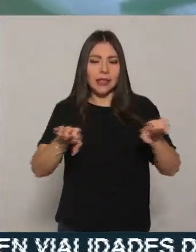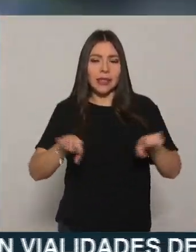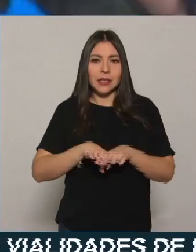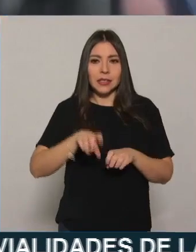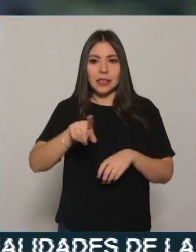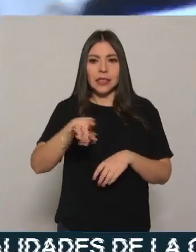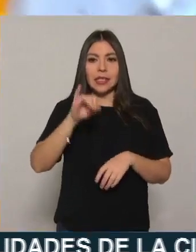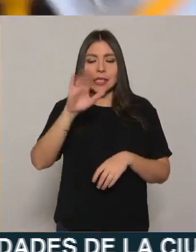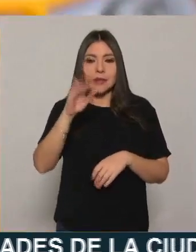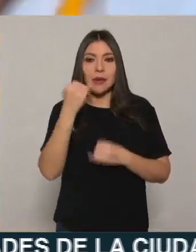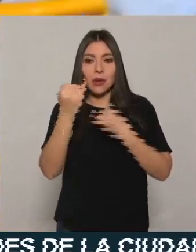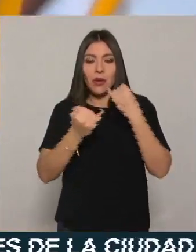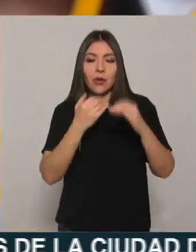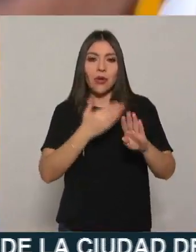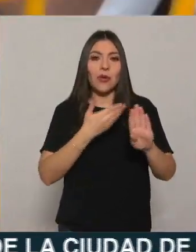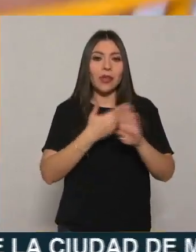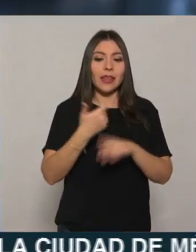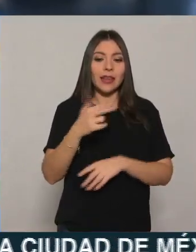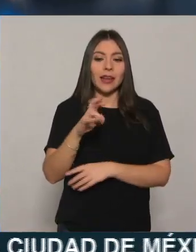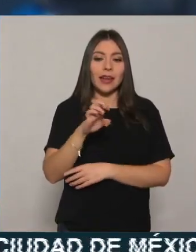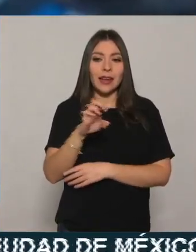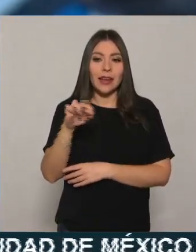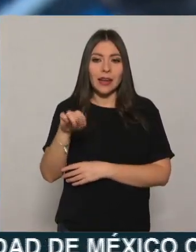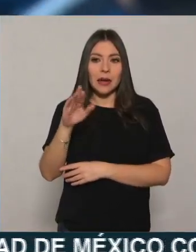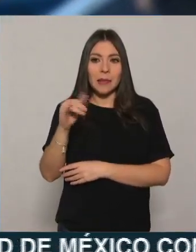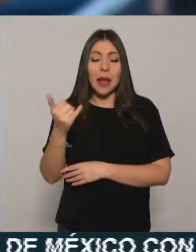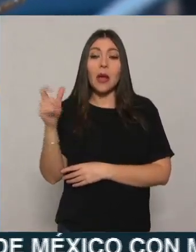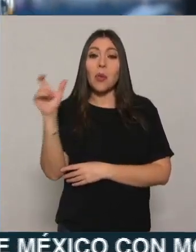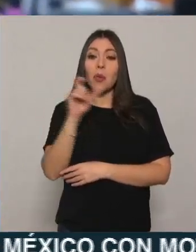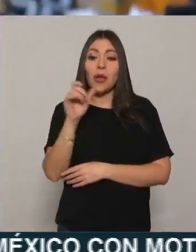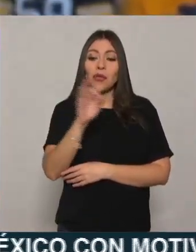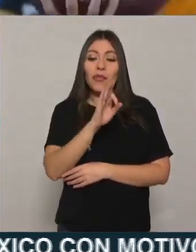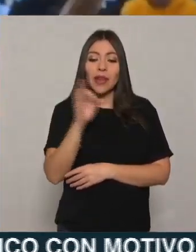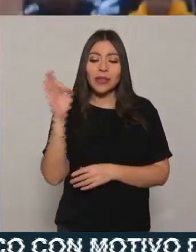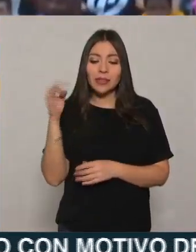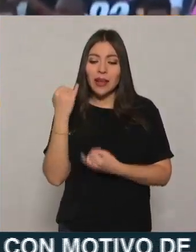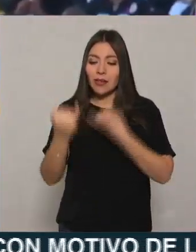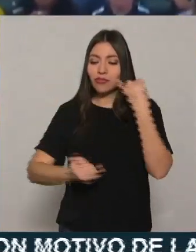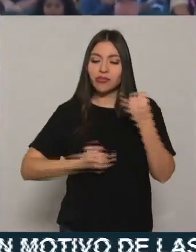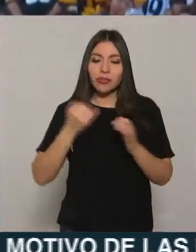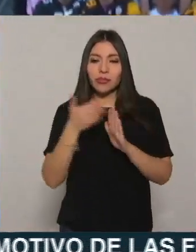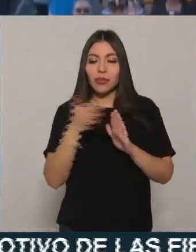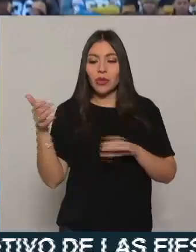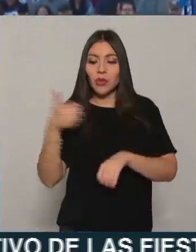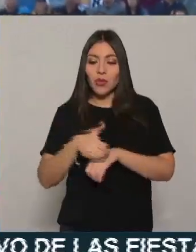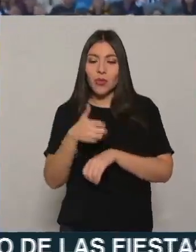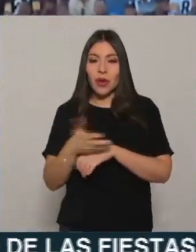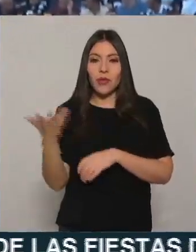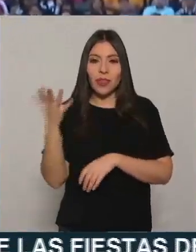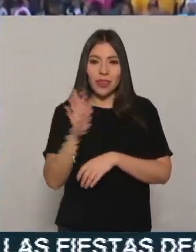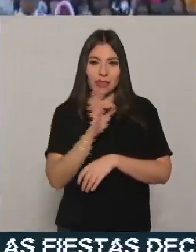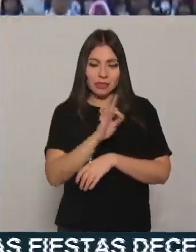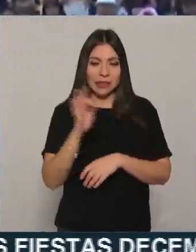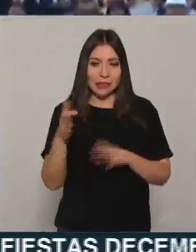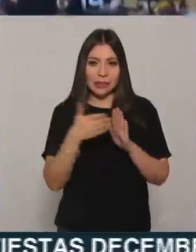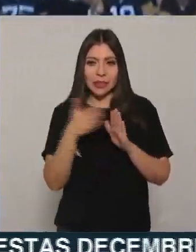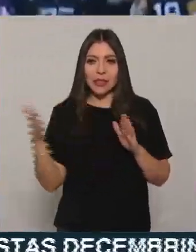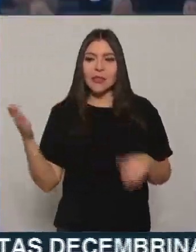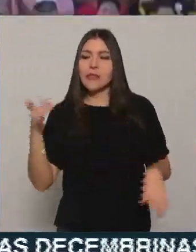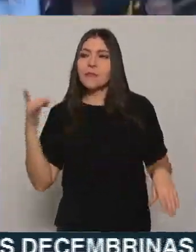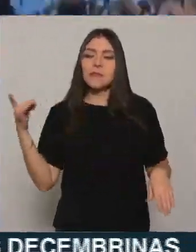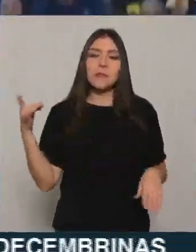los Green Bay Packers. No obstante, se toparon en la semana 10 ante unos Raiders que le hicieron ver su realidad al ser derrotados